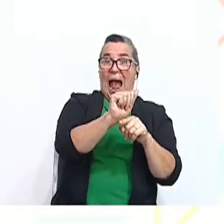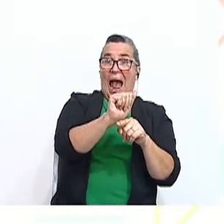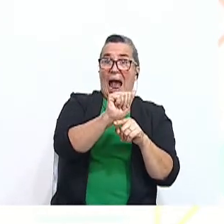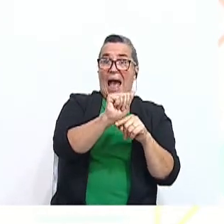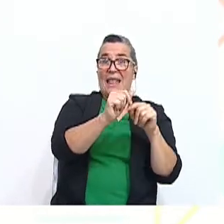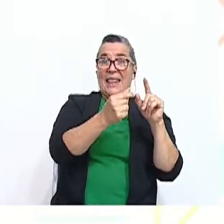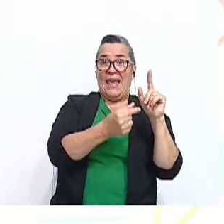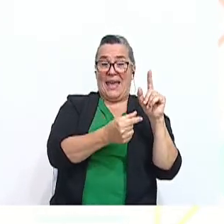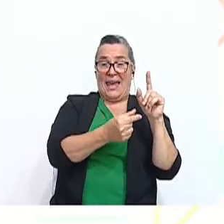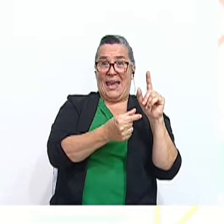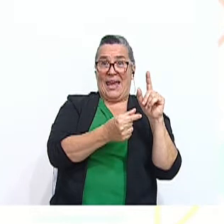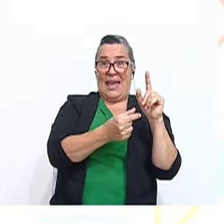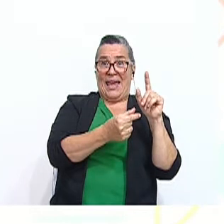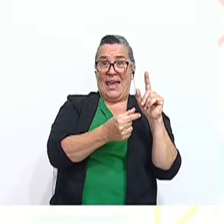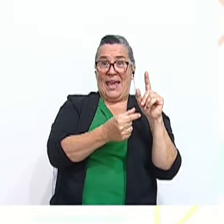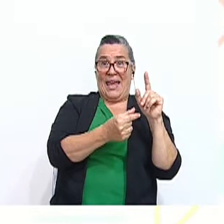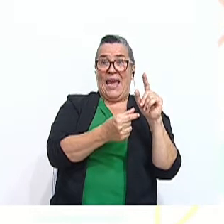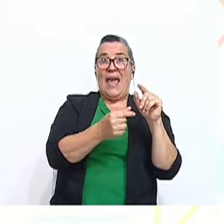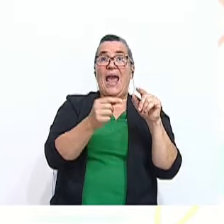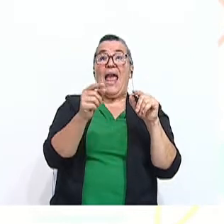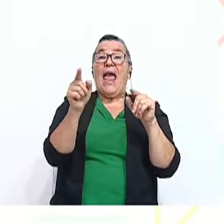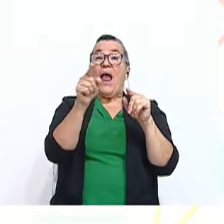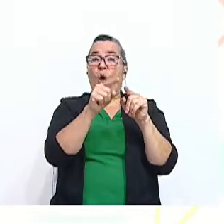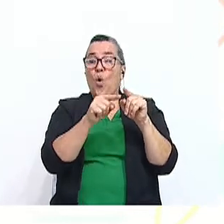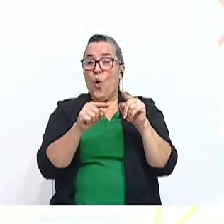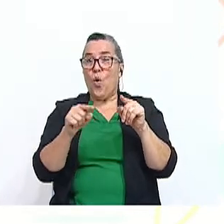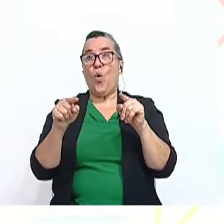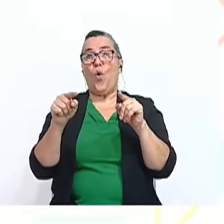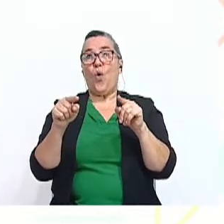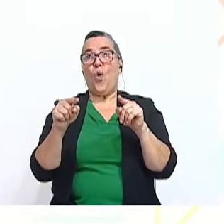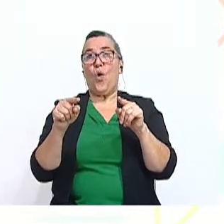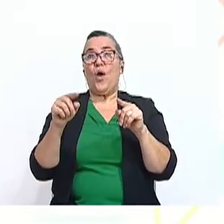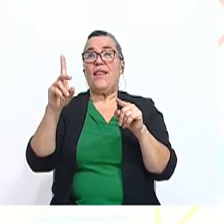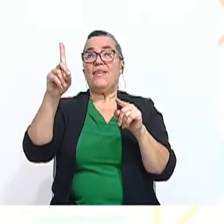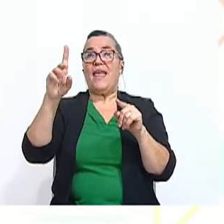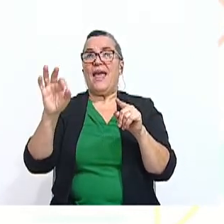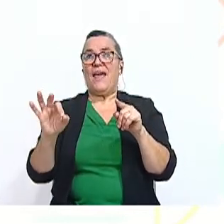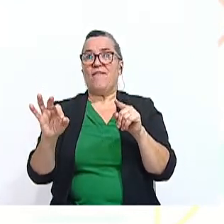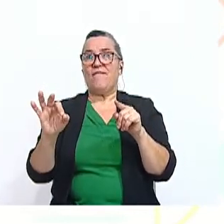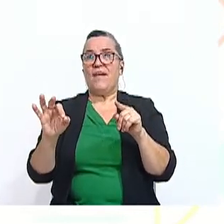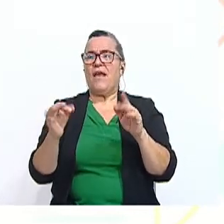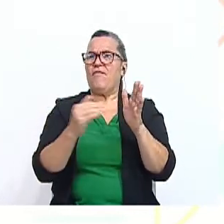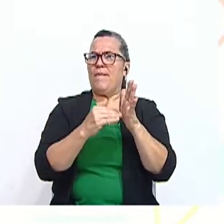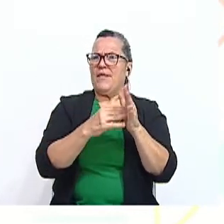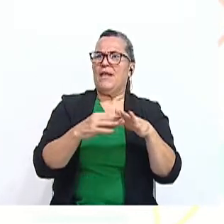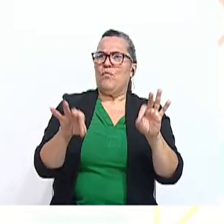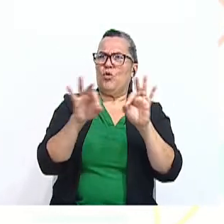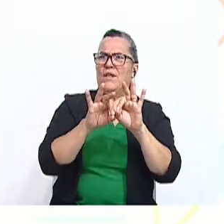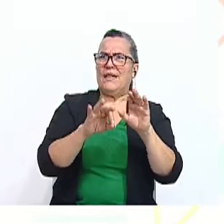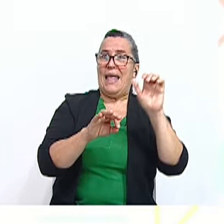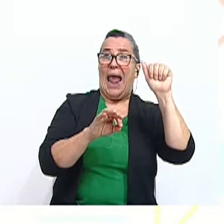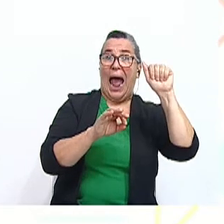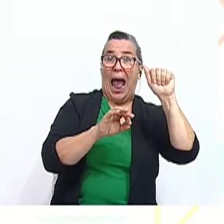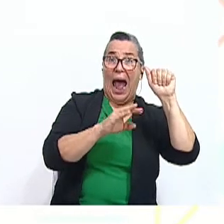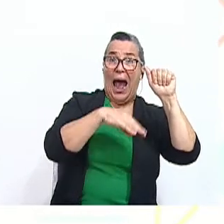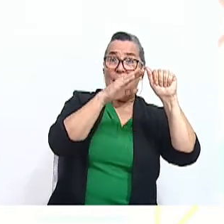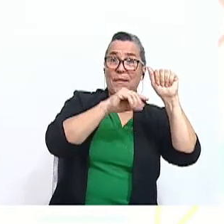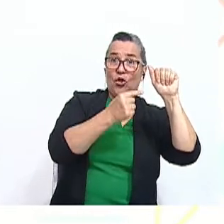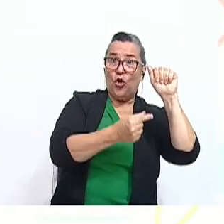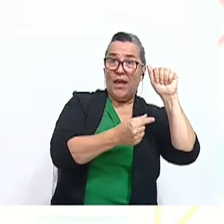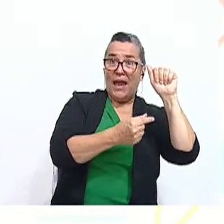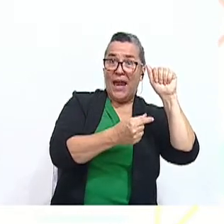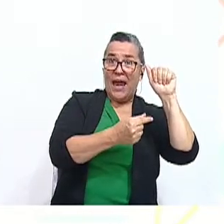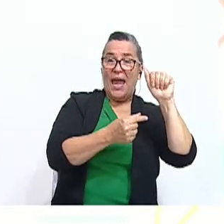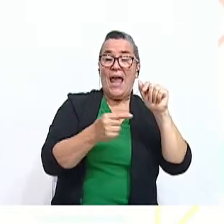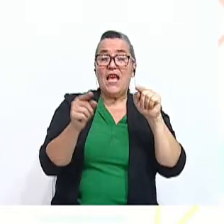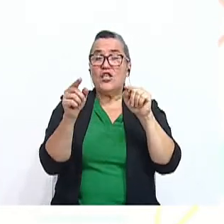porque repetir es bueno cuando lo que se repite es importante. El ámbito de G es subconjunto del dominio